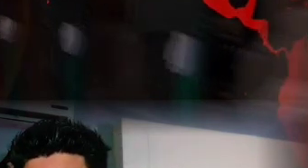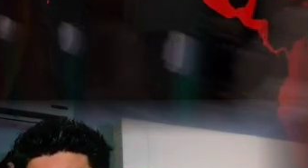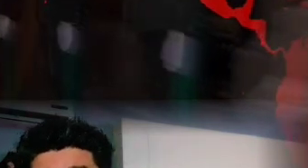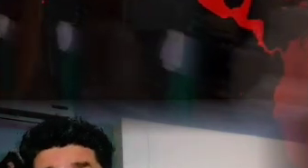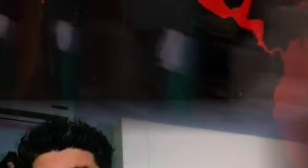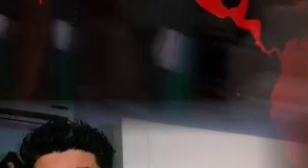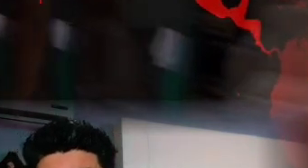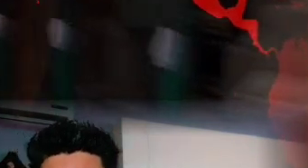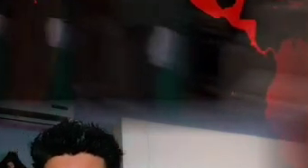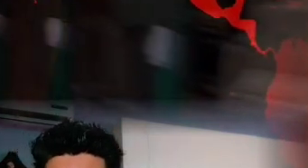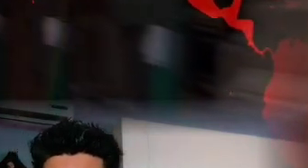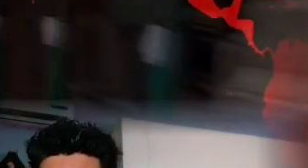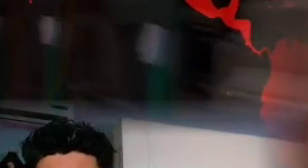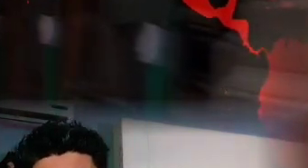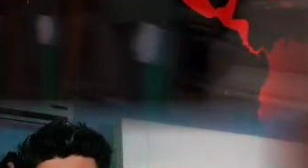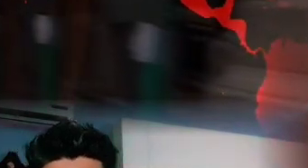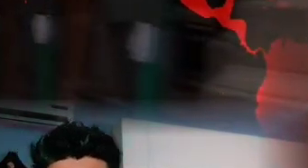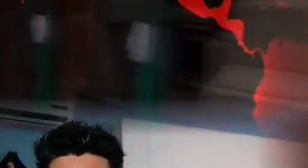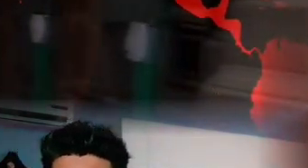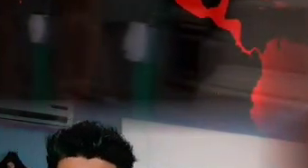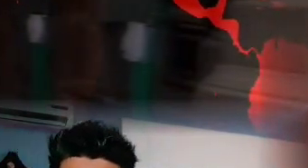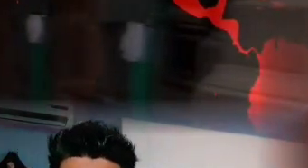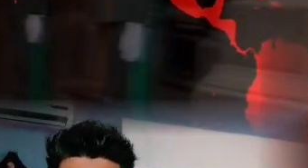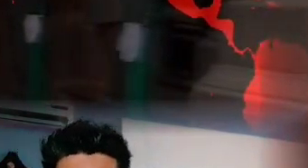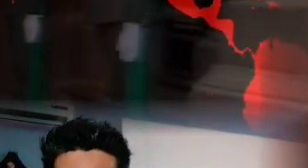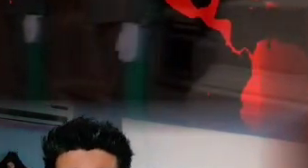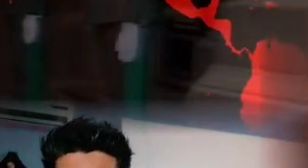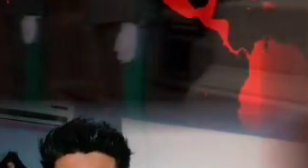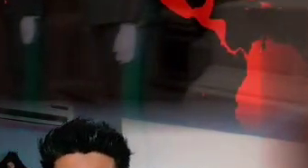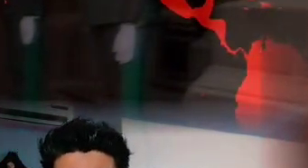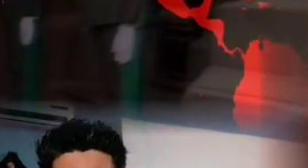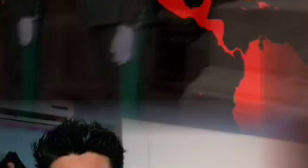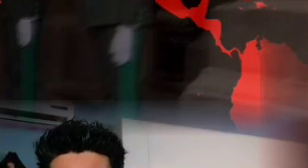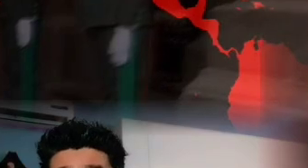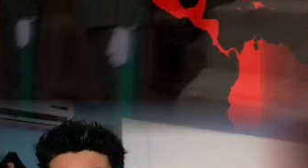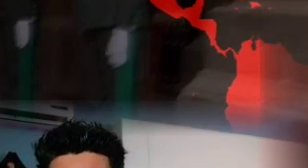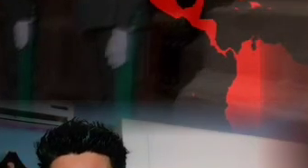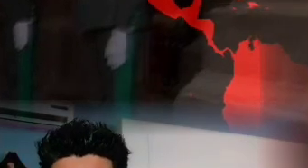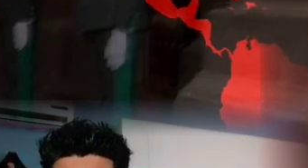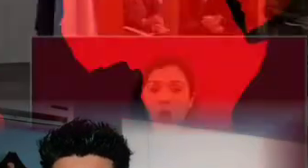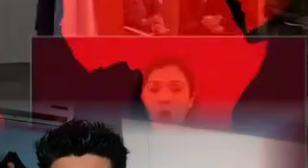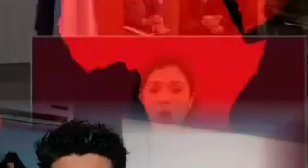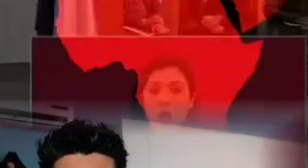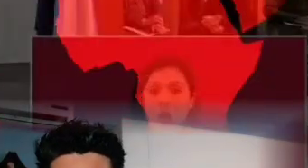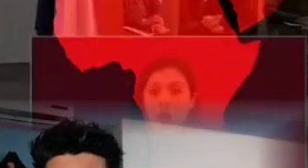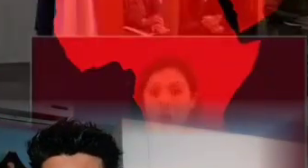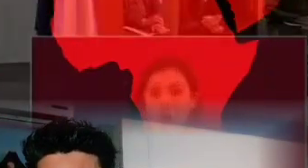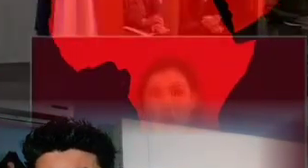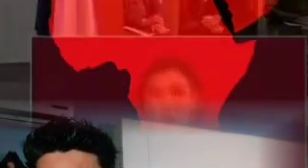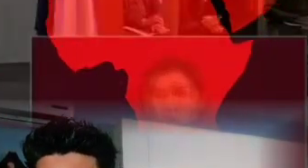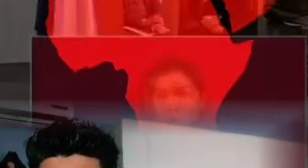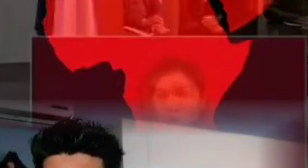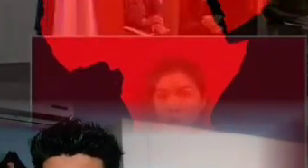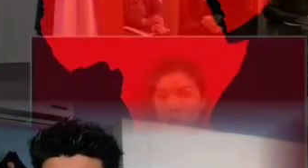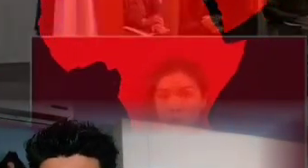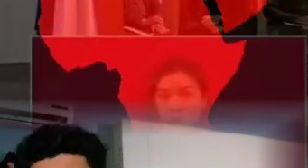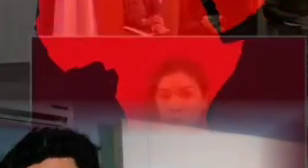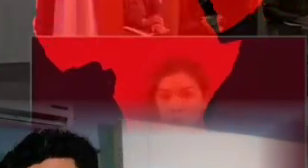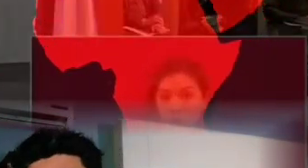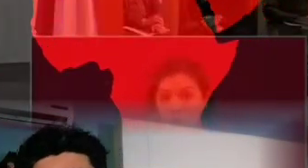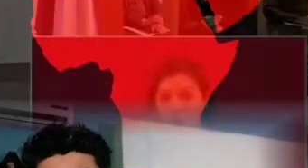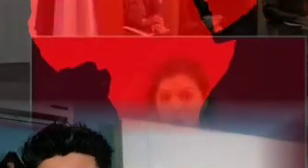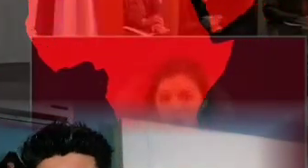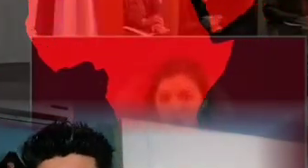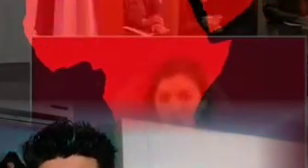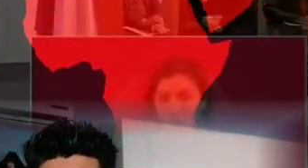bueno, cada uno tiene su opinión, ¿no? Marcelo Ebrard también un grandísimo político, pero bueno, falta todavía. Faltan 3 años,